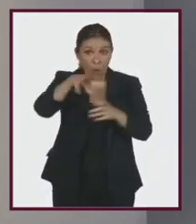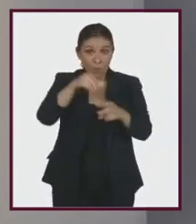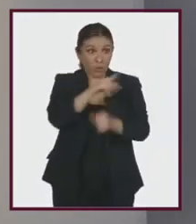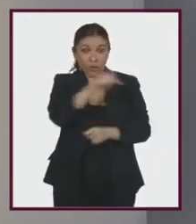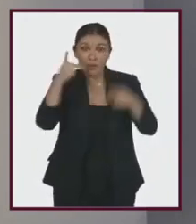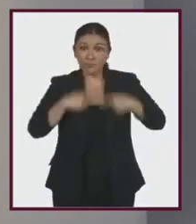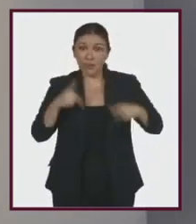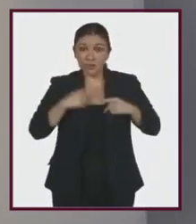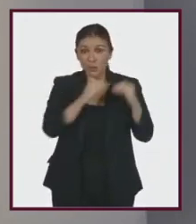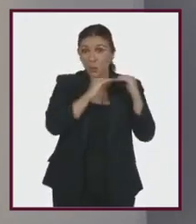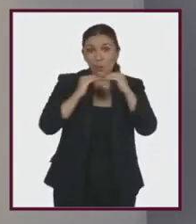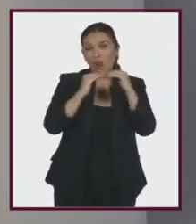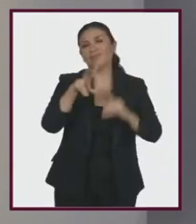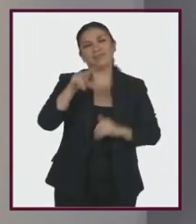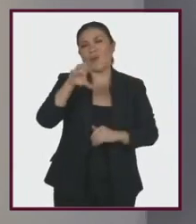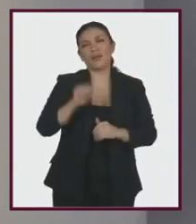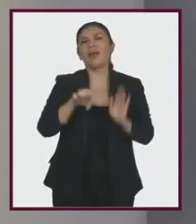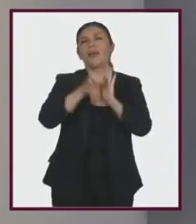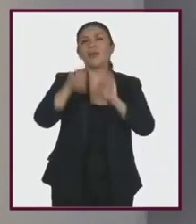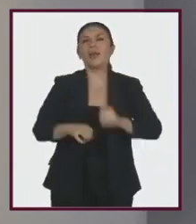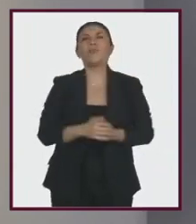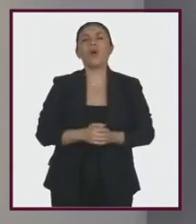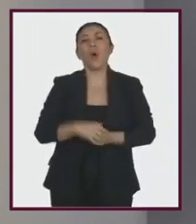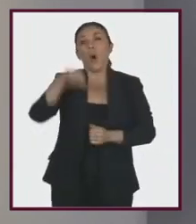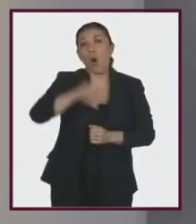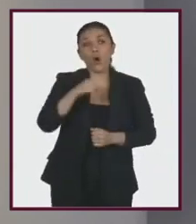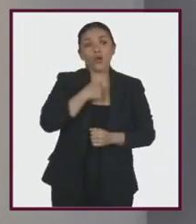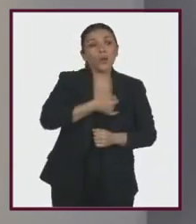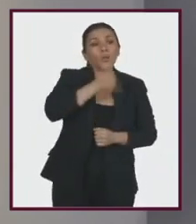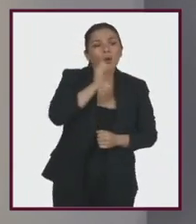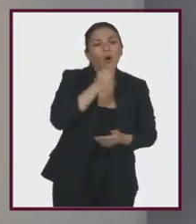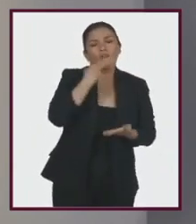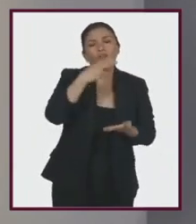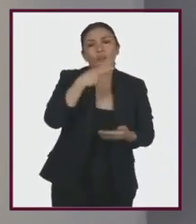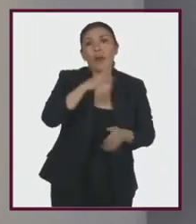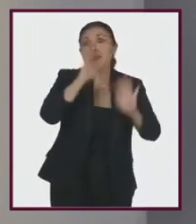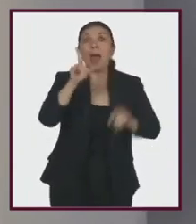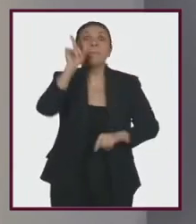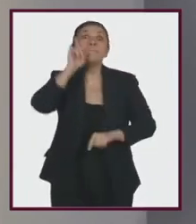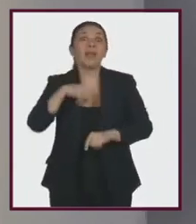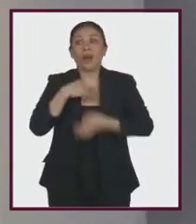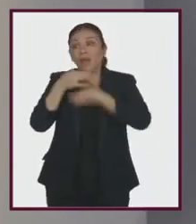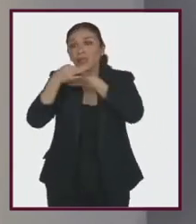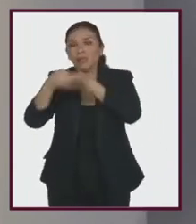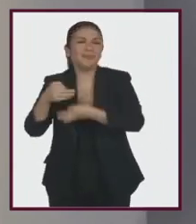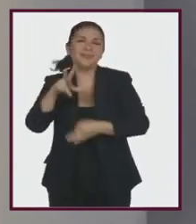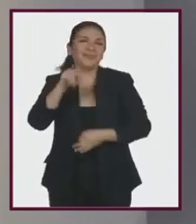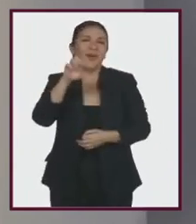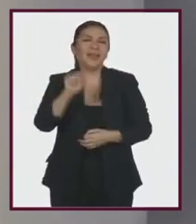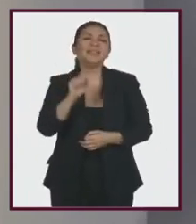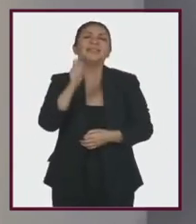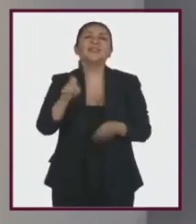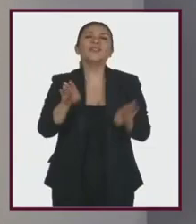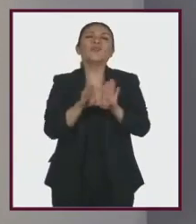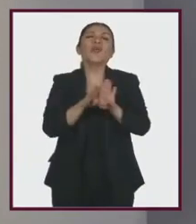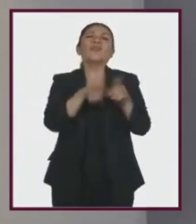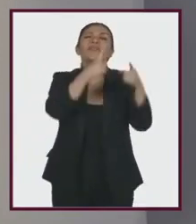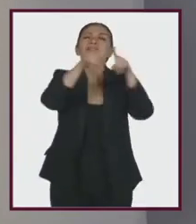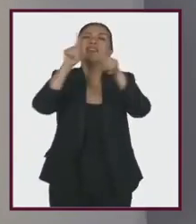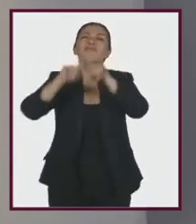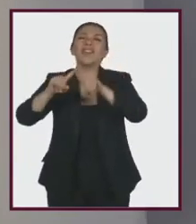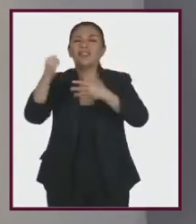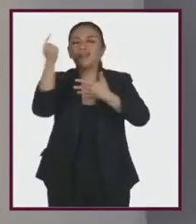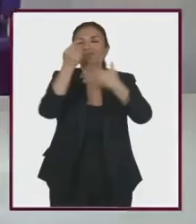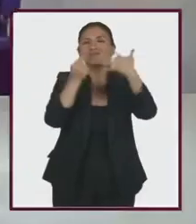esto no porque hoy yo consumo una sustancia, mañana voy a tener una dependencia, es una suma de todo.